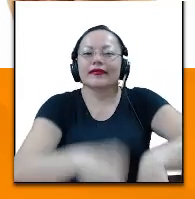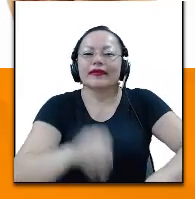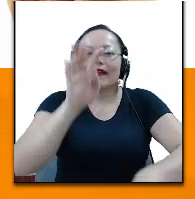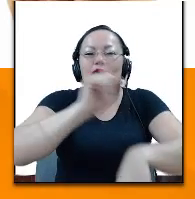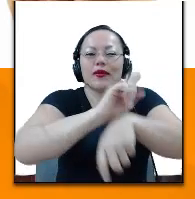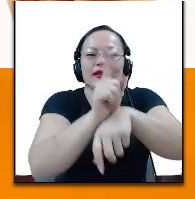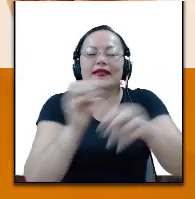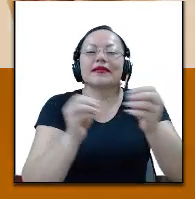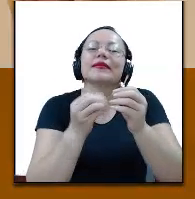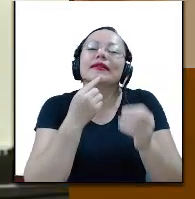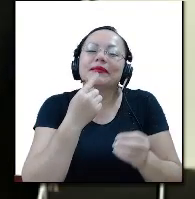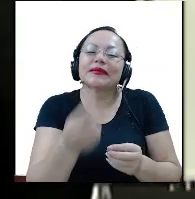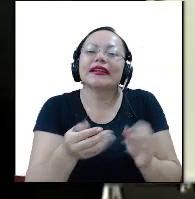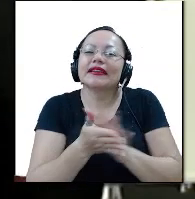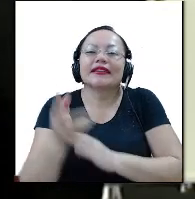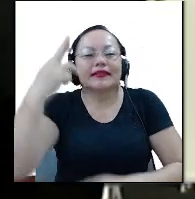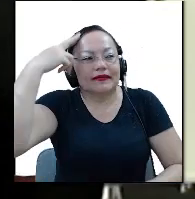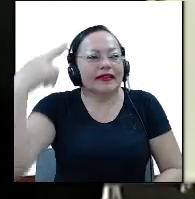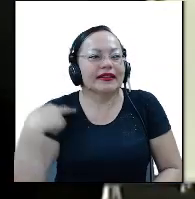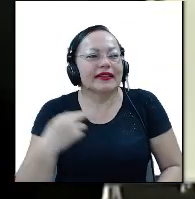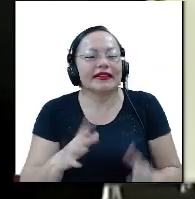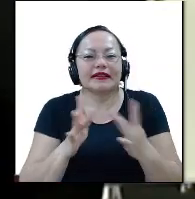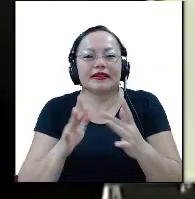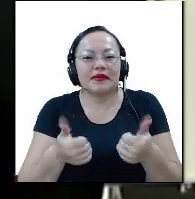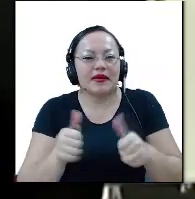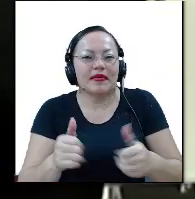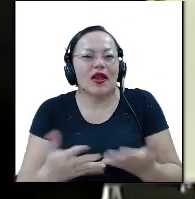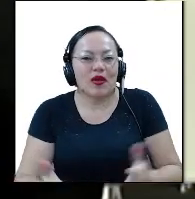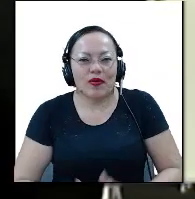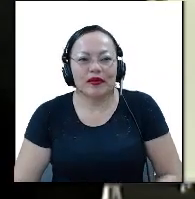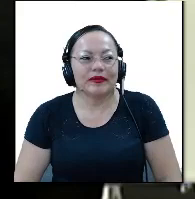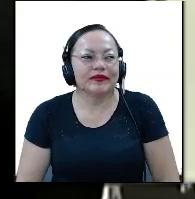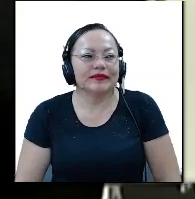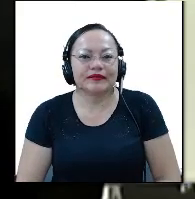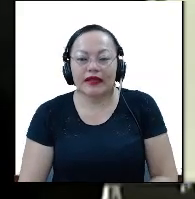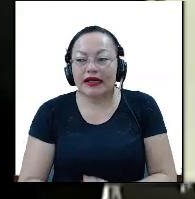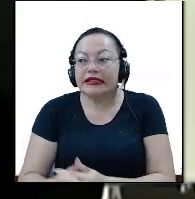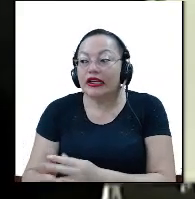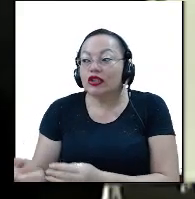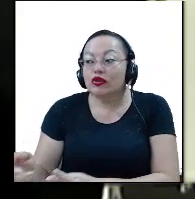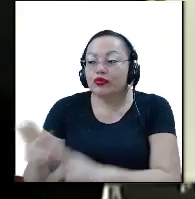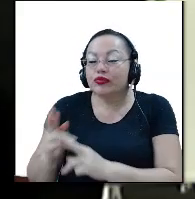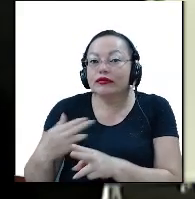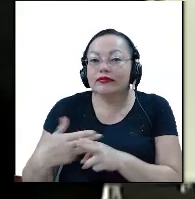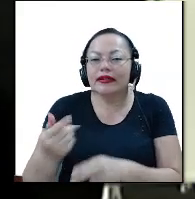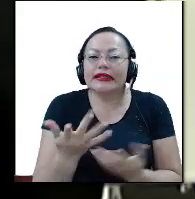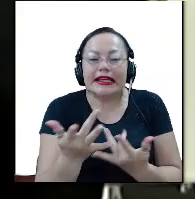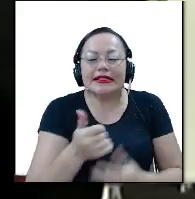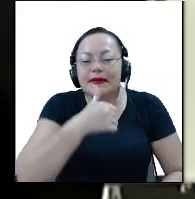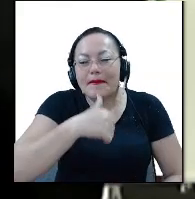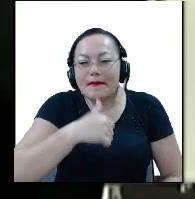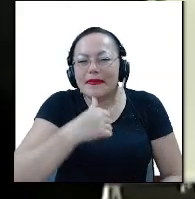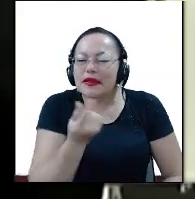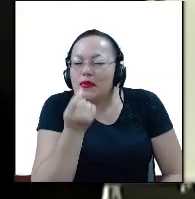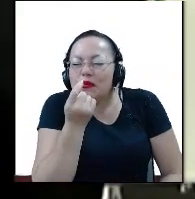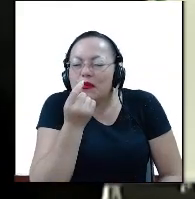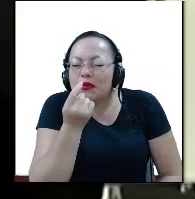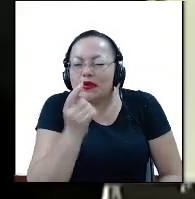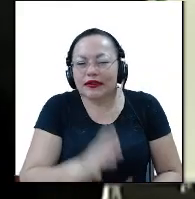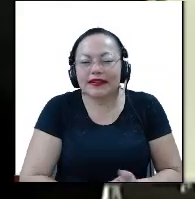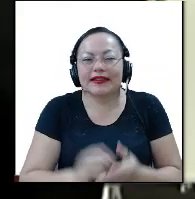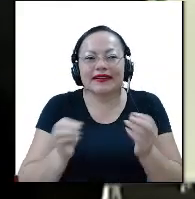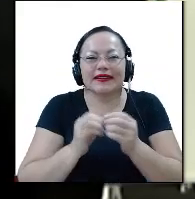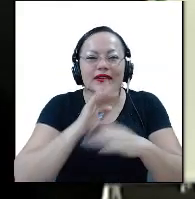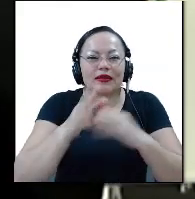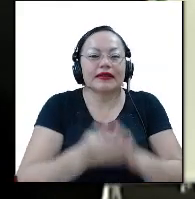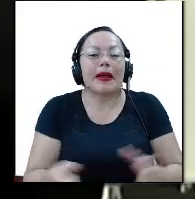7:09, 7:09. Geraldine anda por ahí. Vamos a ver. Muy bien, dicen que ya que en segunditos, que aguante, que espere. Muy bien, mientras tanto, les